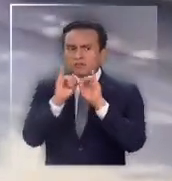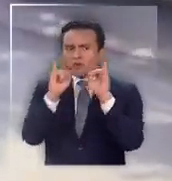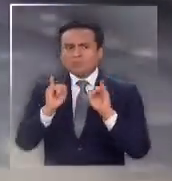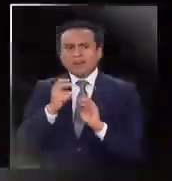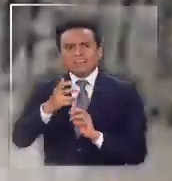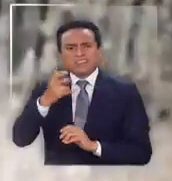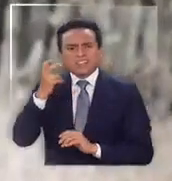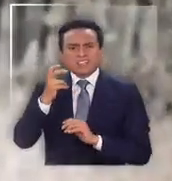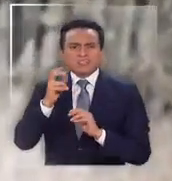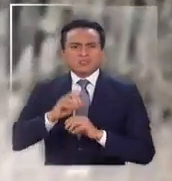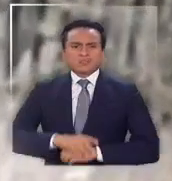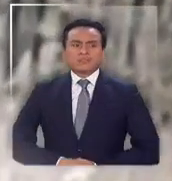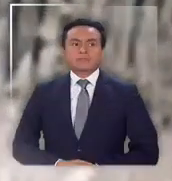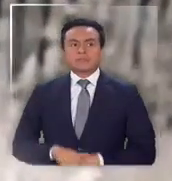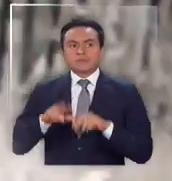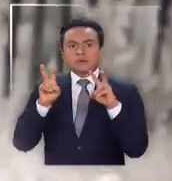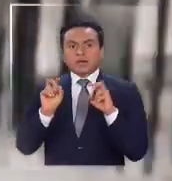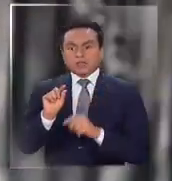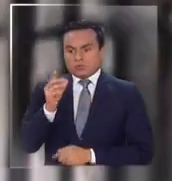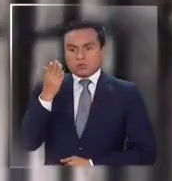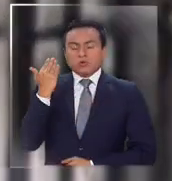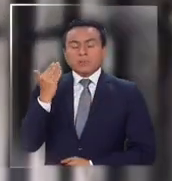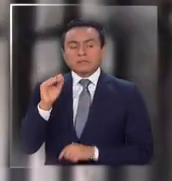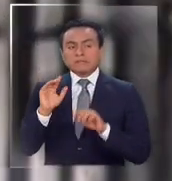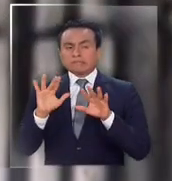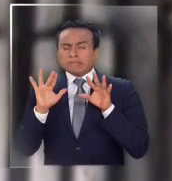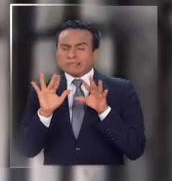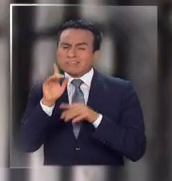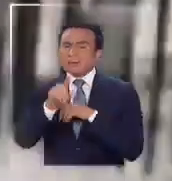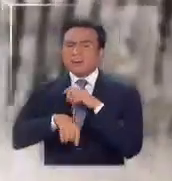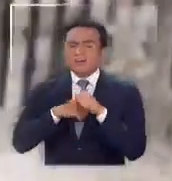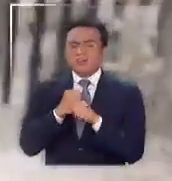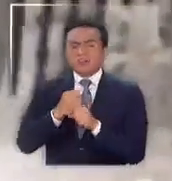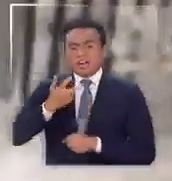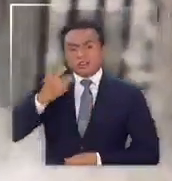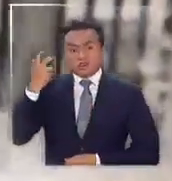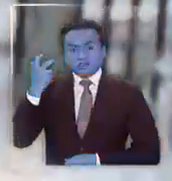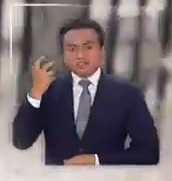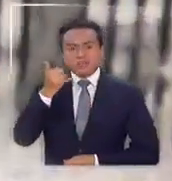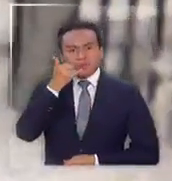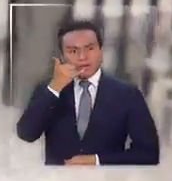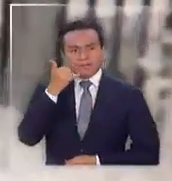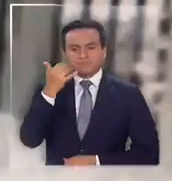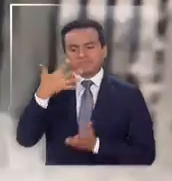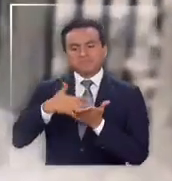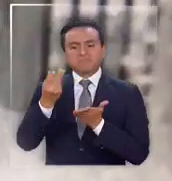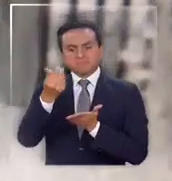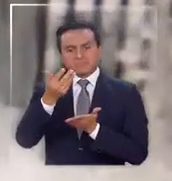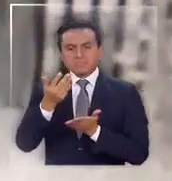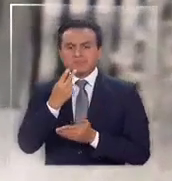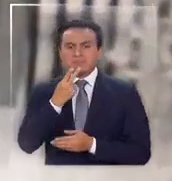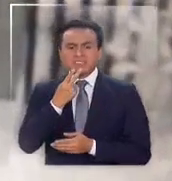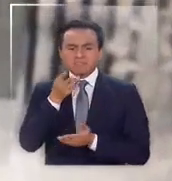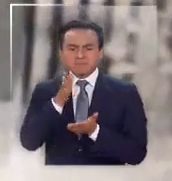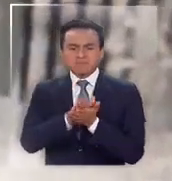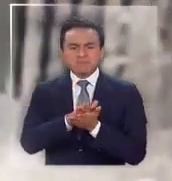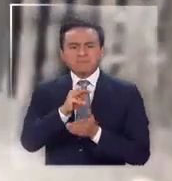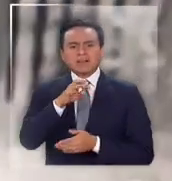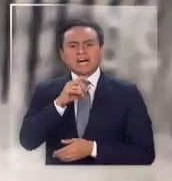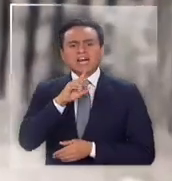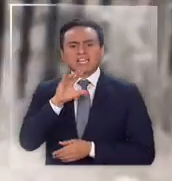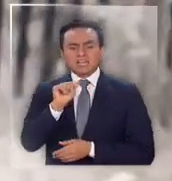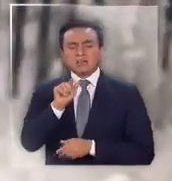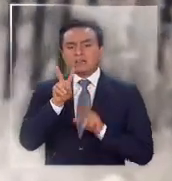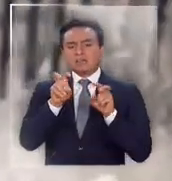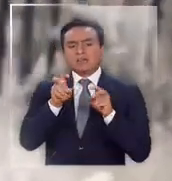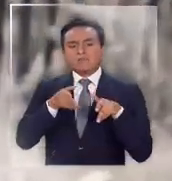delitos. En el caso más reciente y de mayor connotación de este año, los ladrones se llevaron el celular, 5.000 pesos y la vida de Margarita Ancacoy en